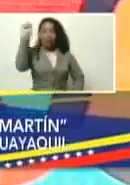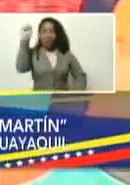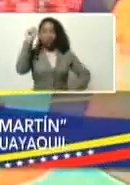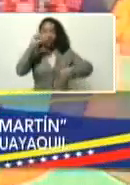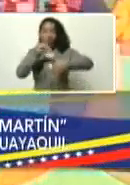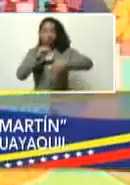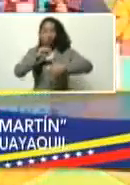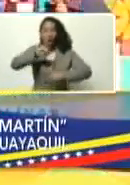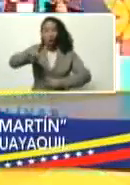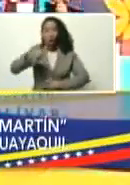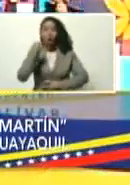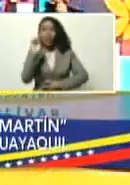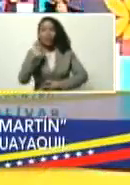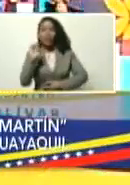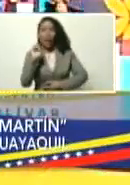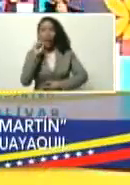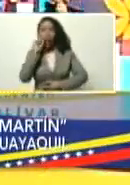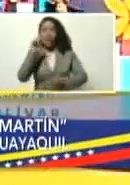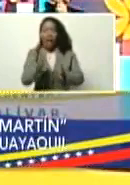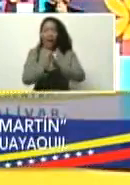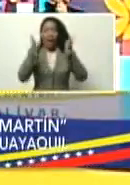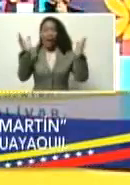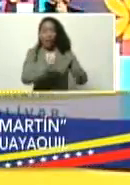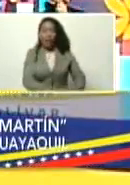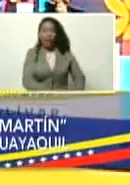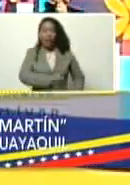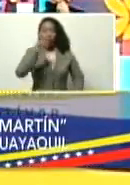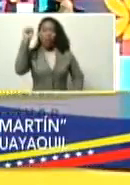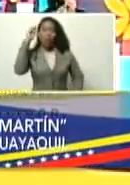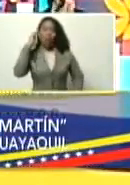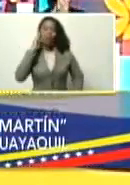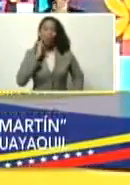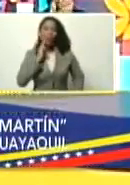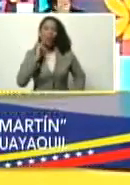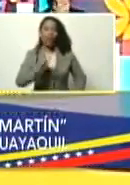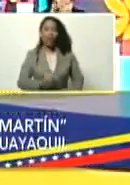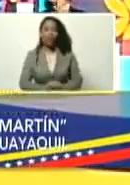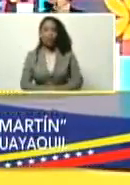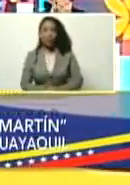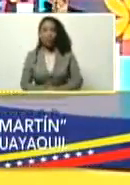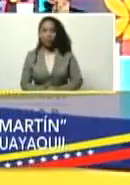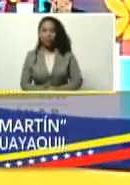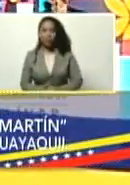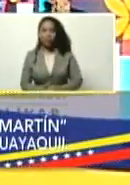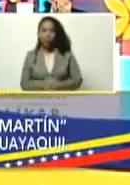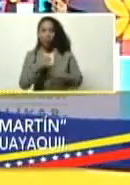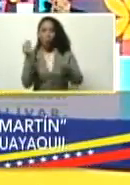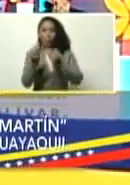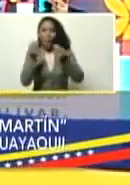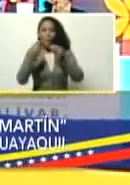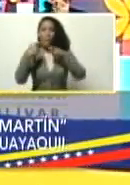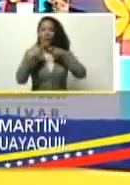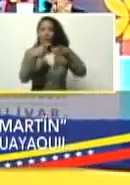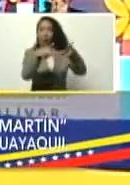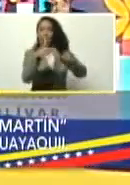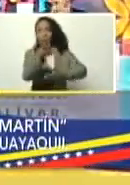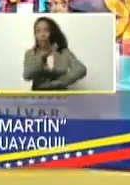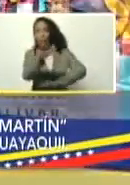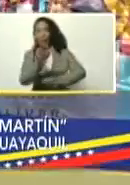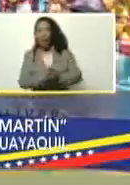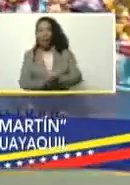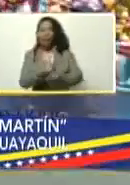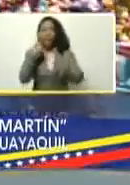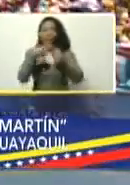San Martín, y el gran libertador Simón Bolívar, como de película,